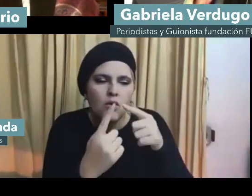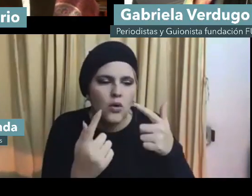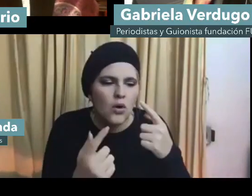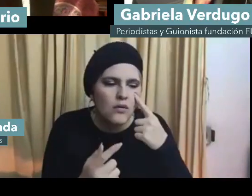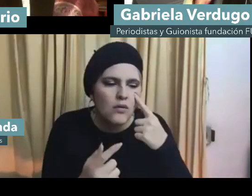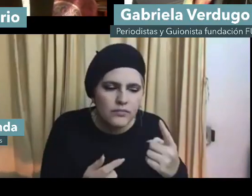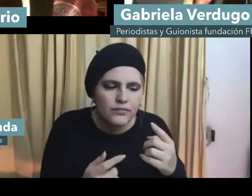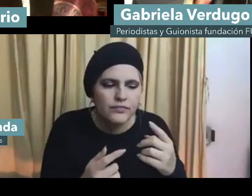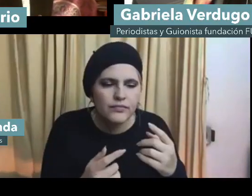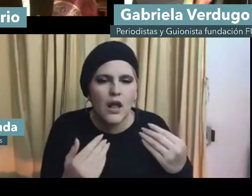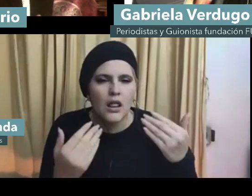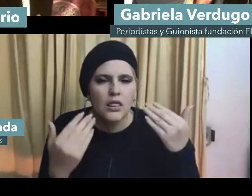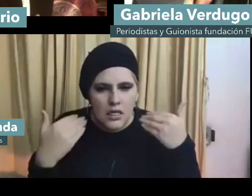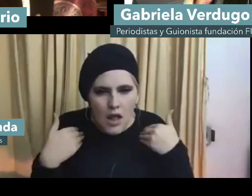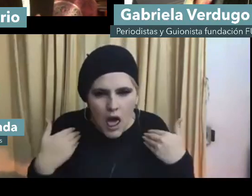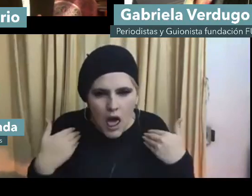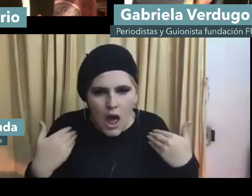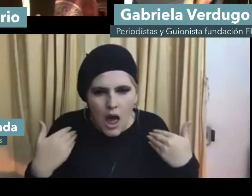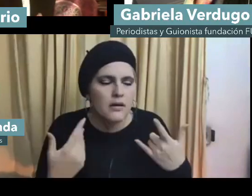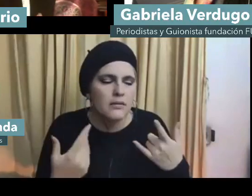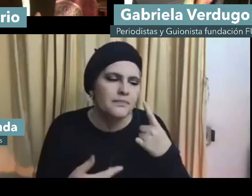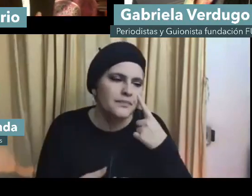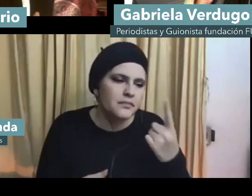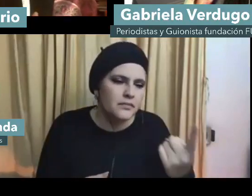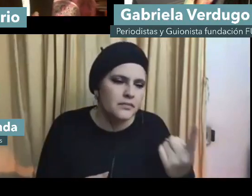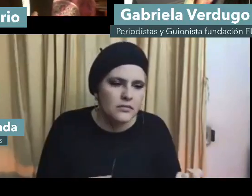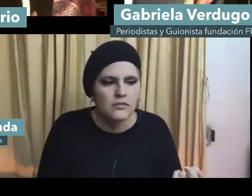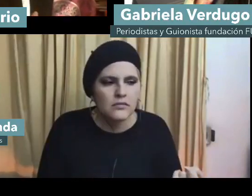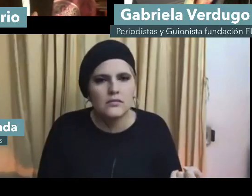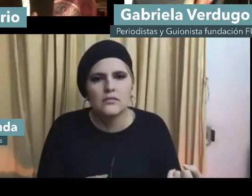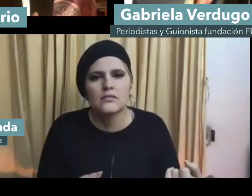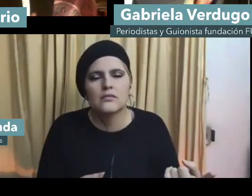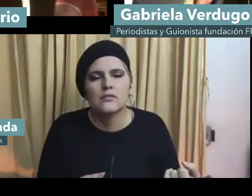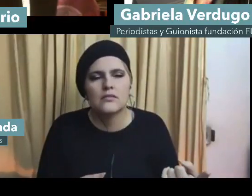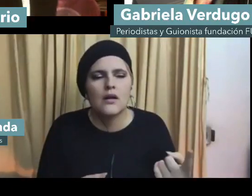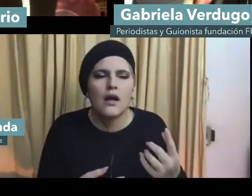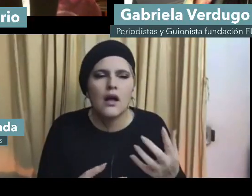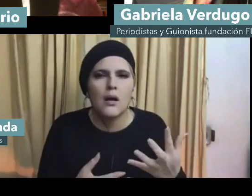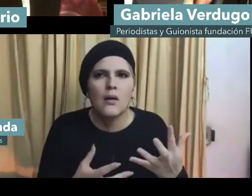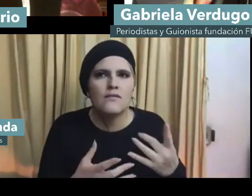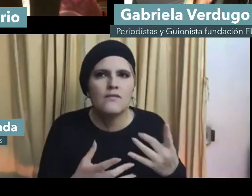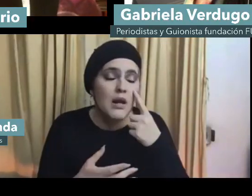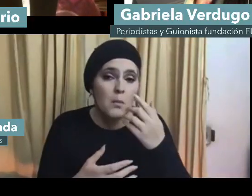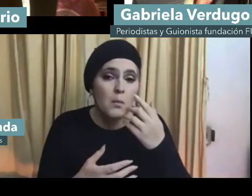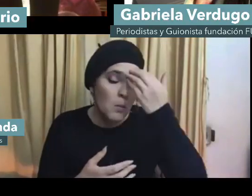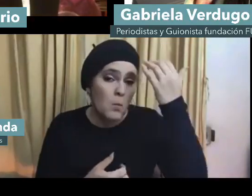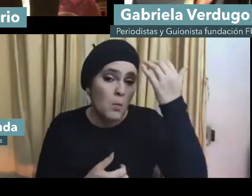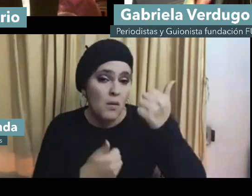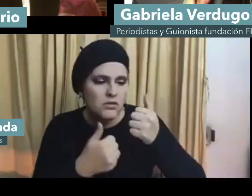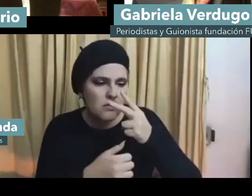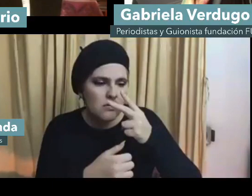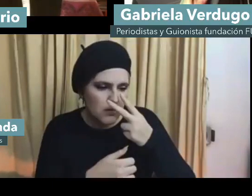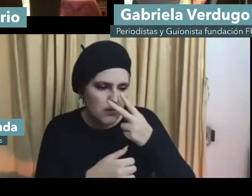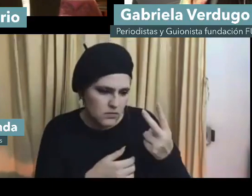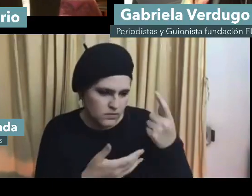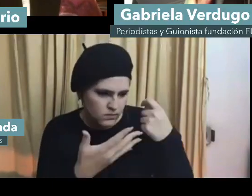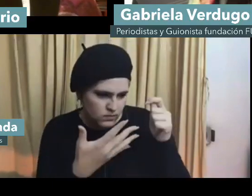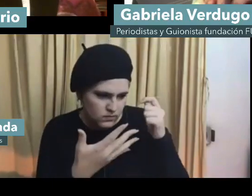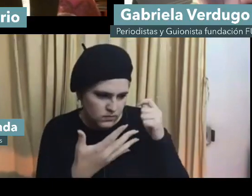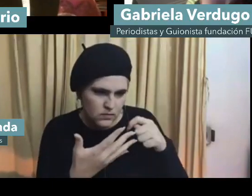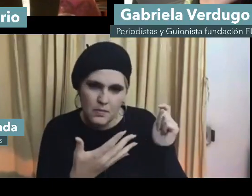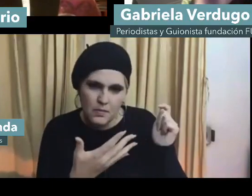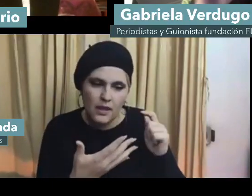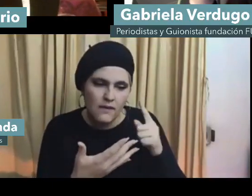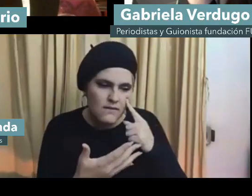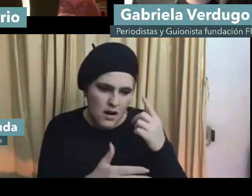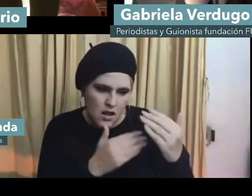dependiendo de lo que vamos a trabajar, va cada profesional haciendo sus evaluaciones de los avances en el fondo.